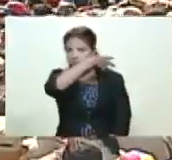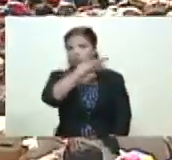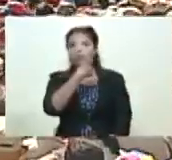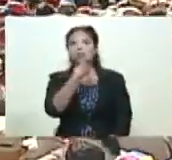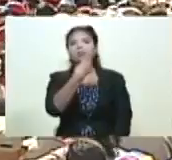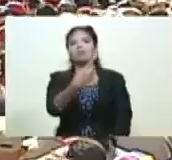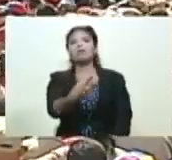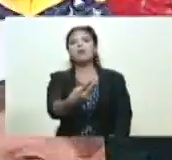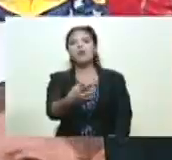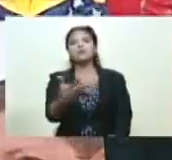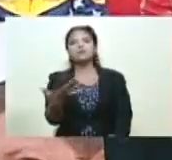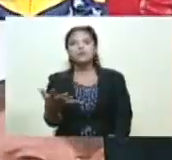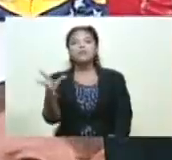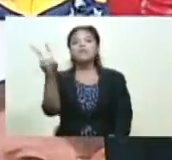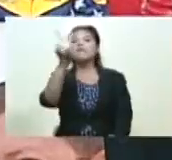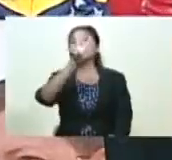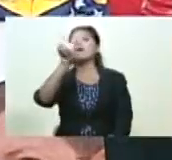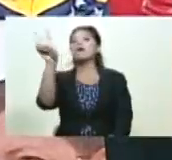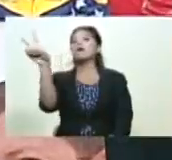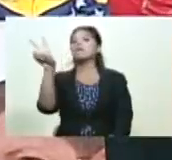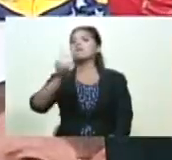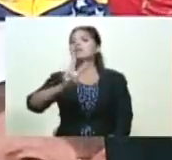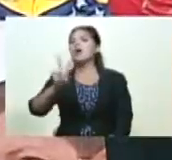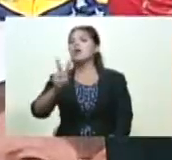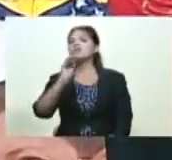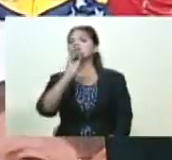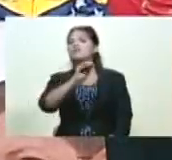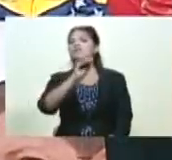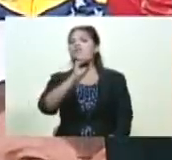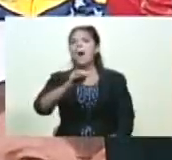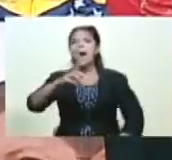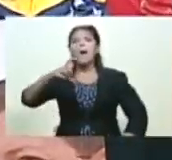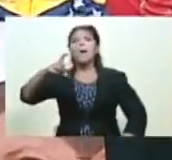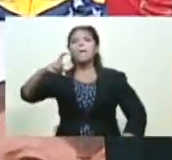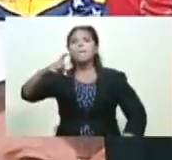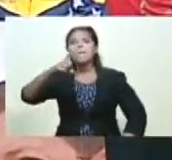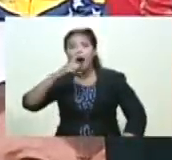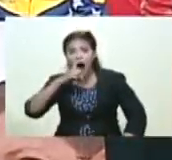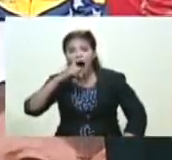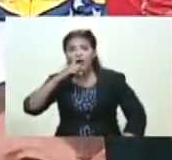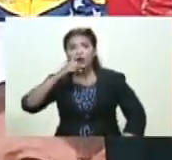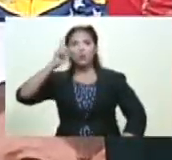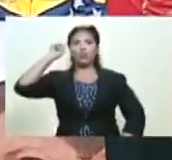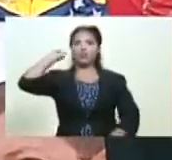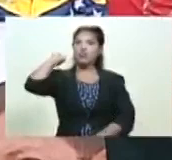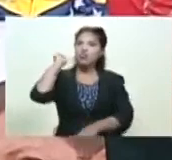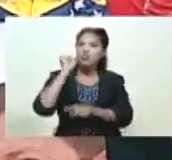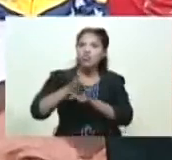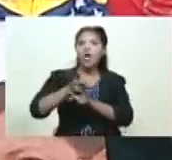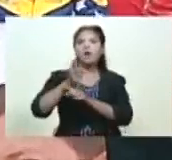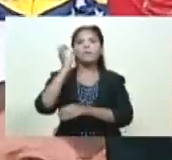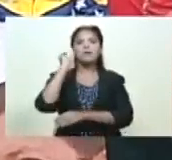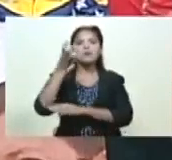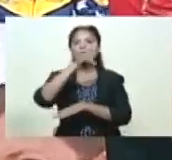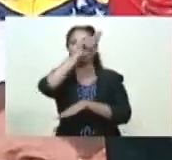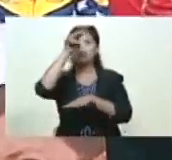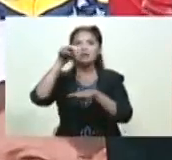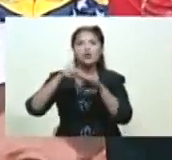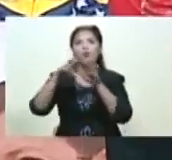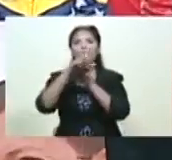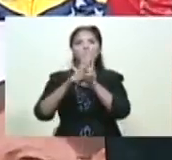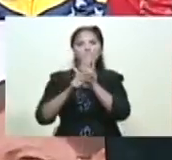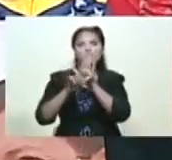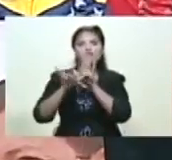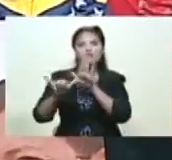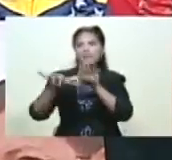Venezuela, Maduro, debe de tener la Asamblea Constituyente.